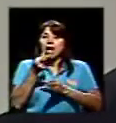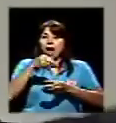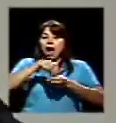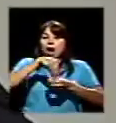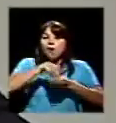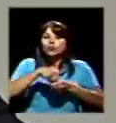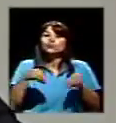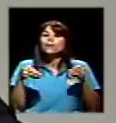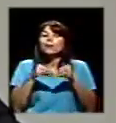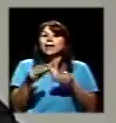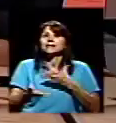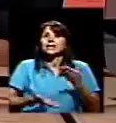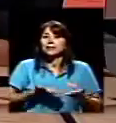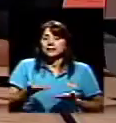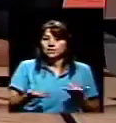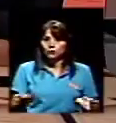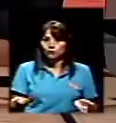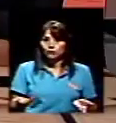yo soy el ejemplo